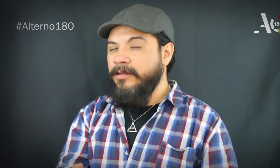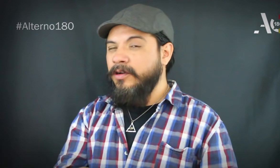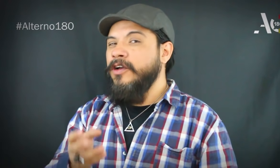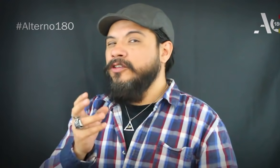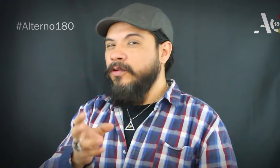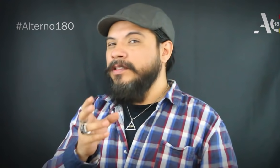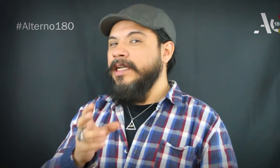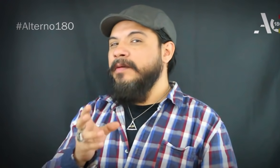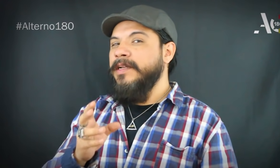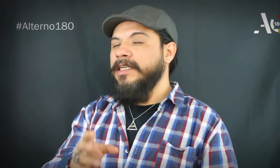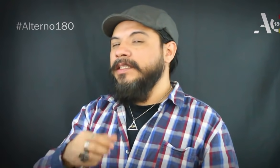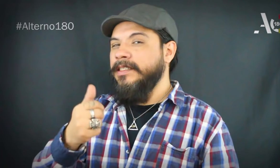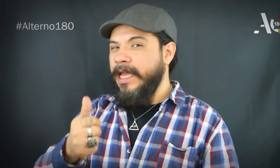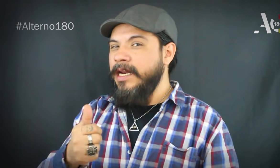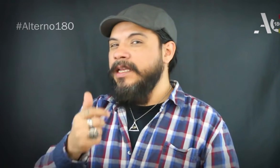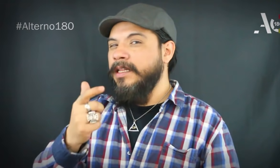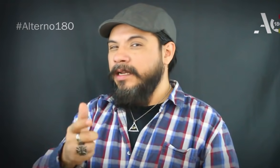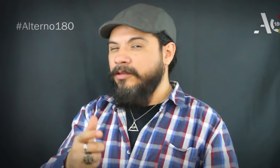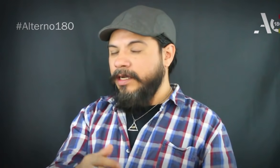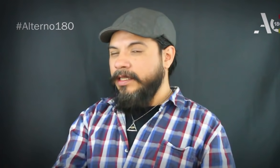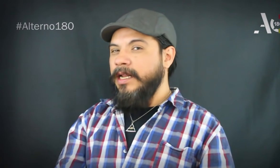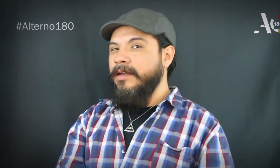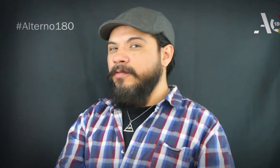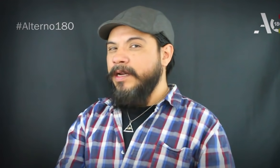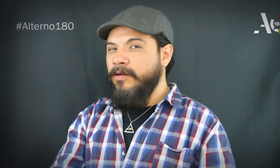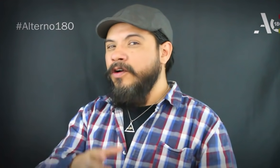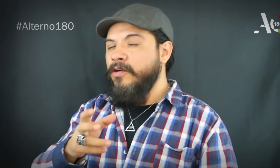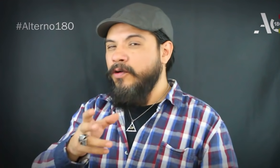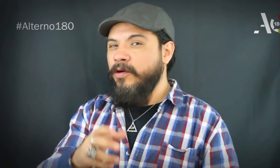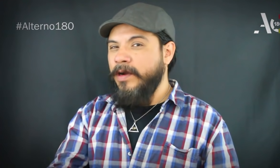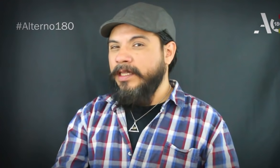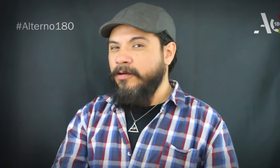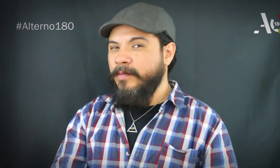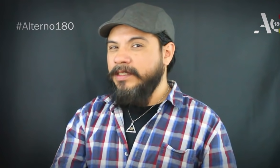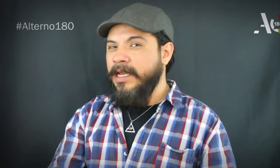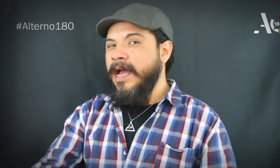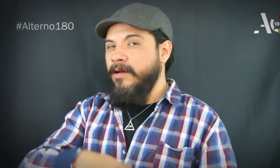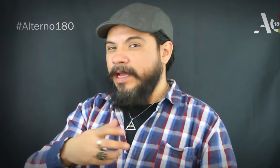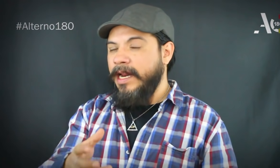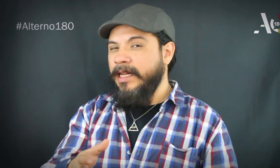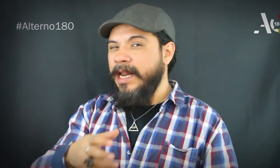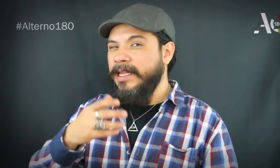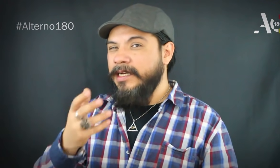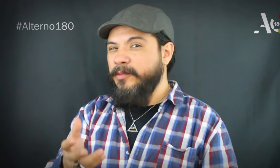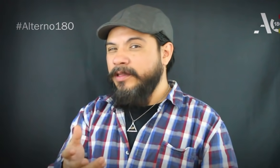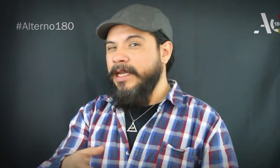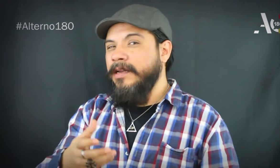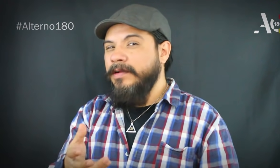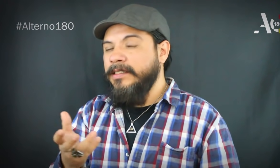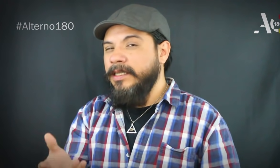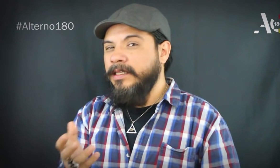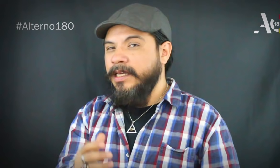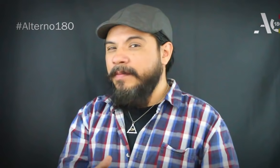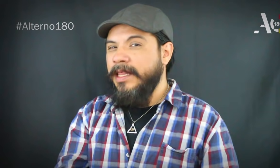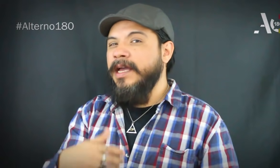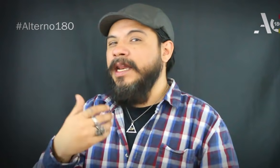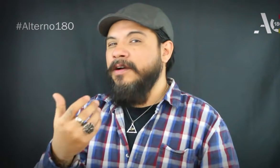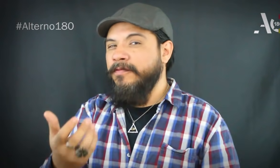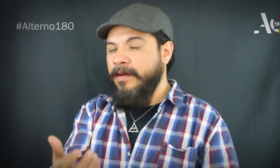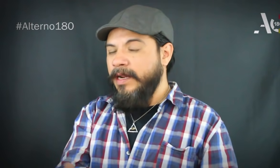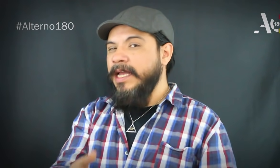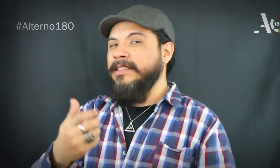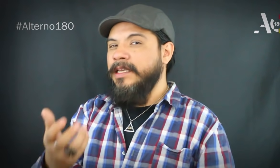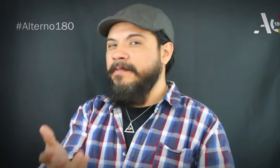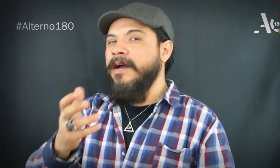el encuentro, solo estarían presentes él y el director general de gobierno, Julio Huerta Gómez, a lo que el alcalde responde que en una siguiente llamada